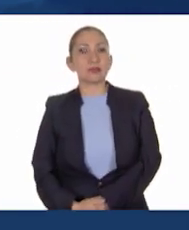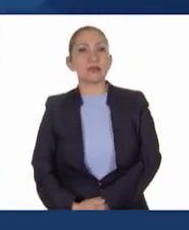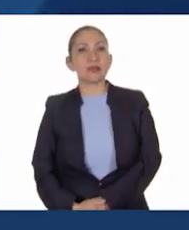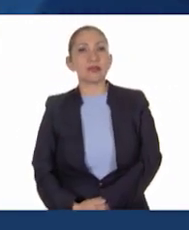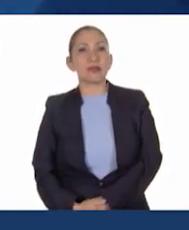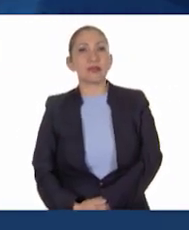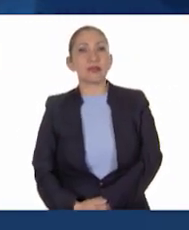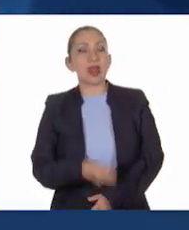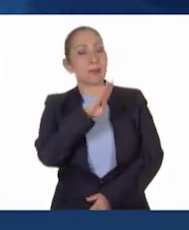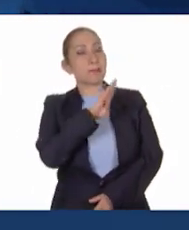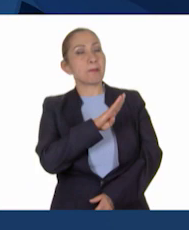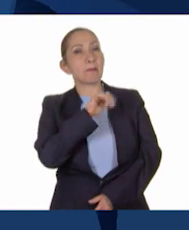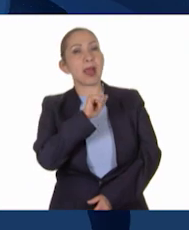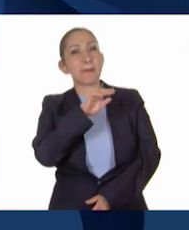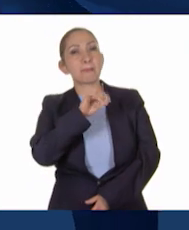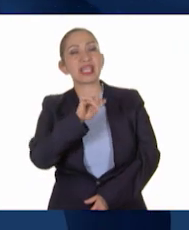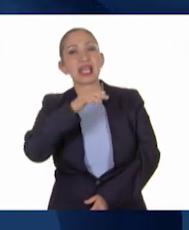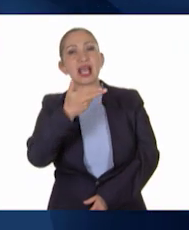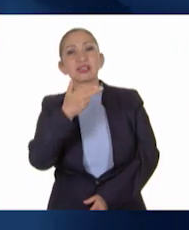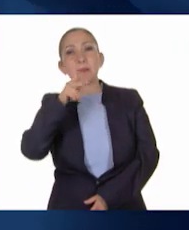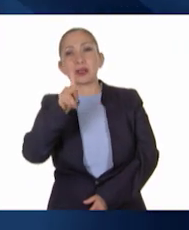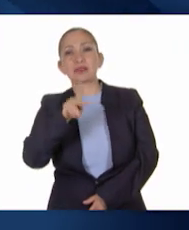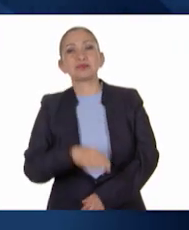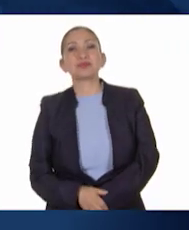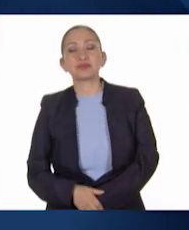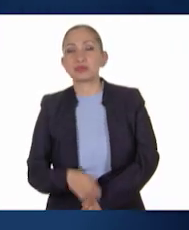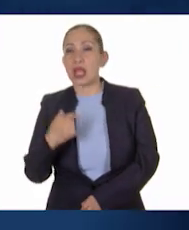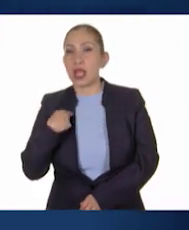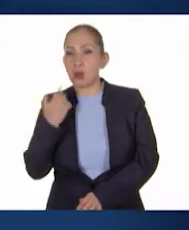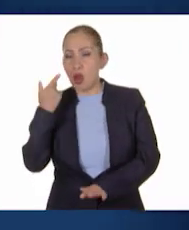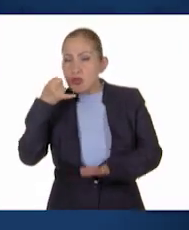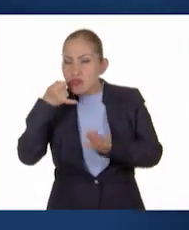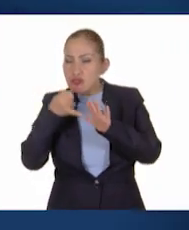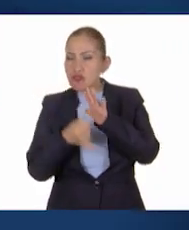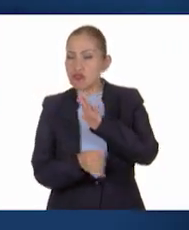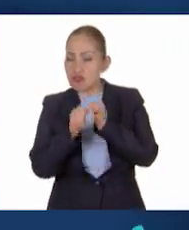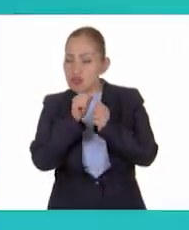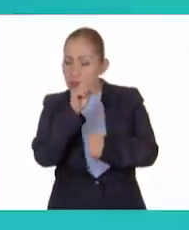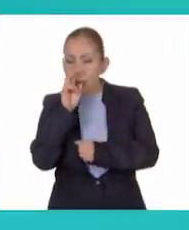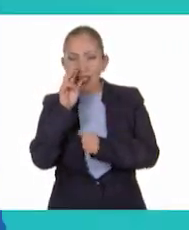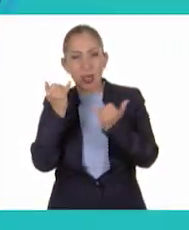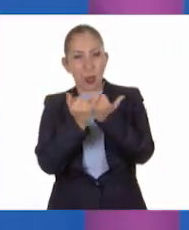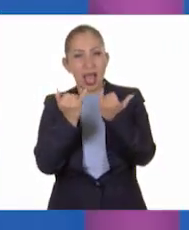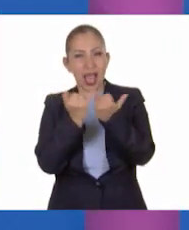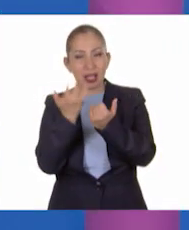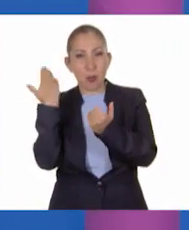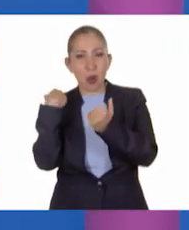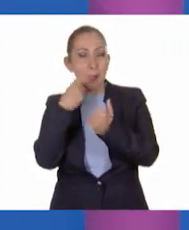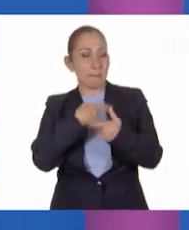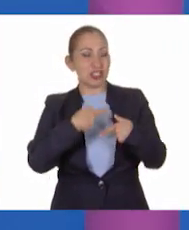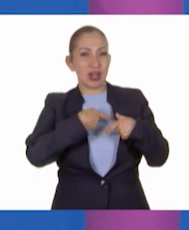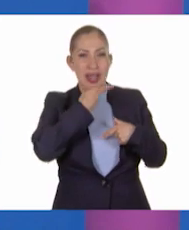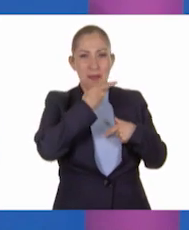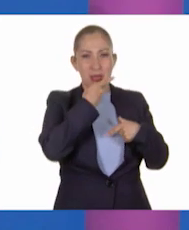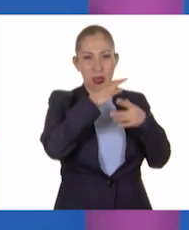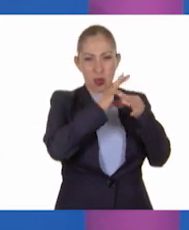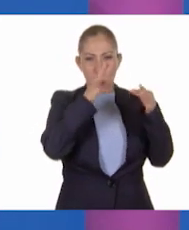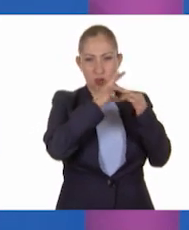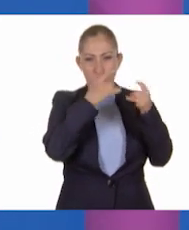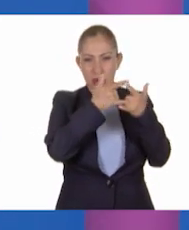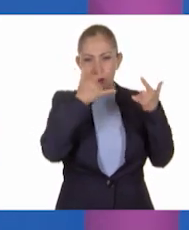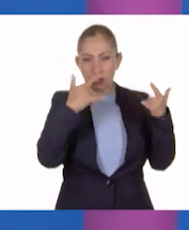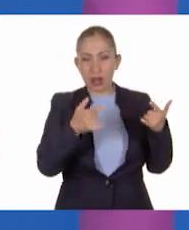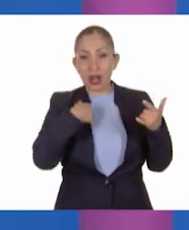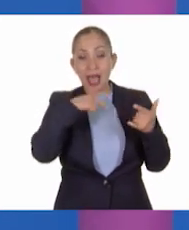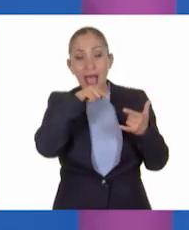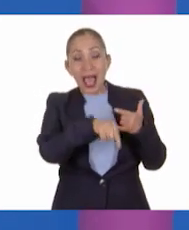¿Y en Baby HP? Pues de manera implícita, igual que como se presenta al narrador, en ese sentido, el